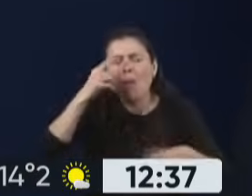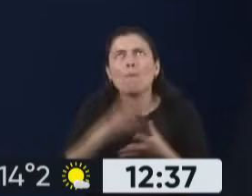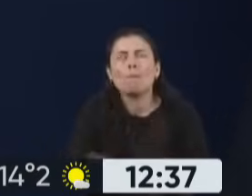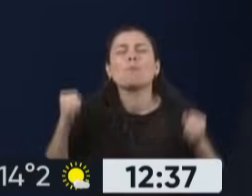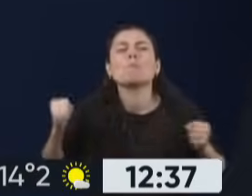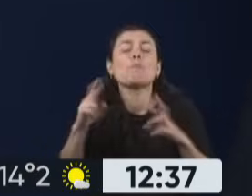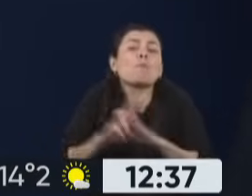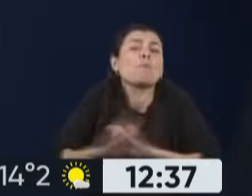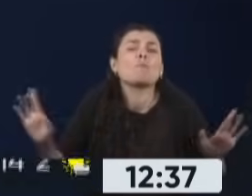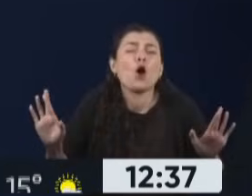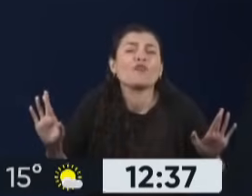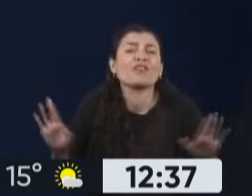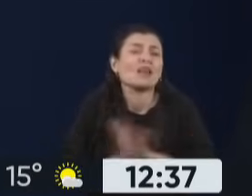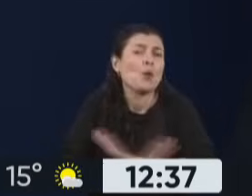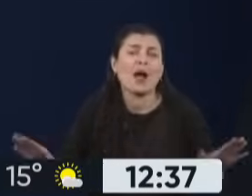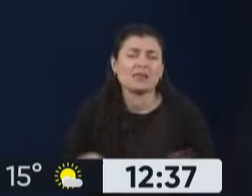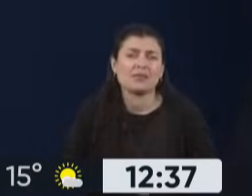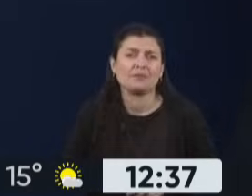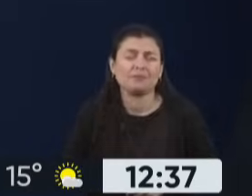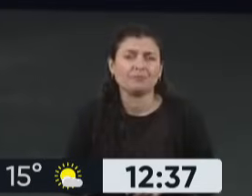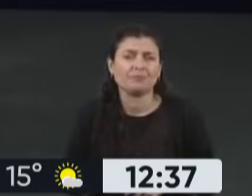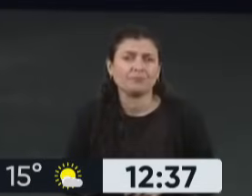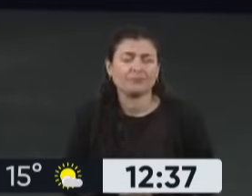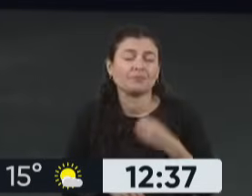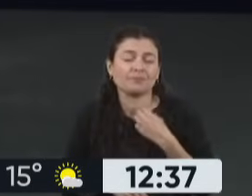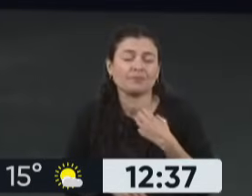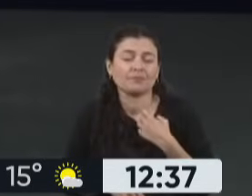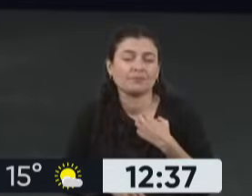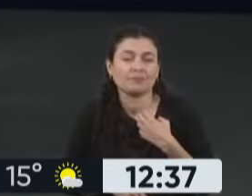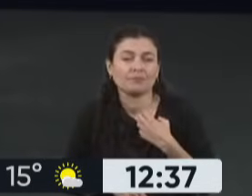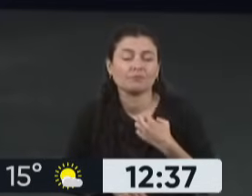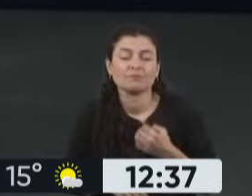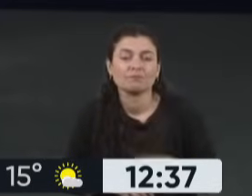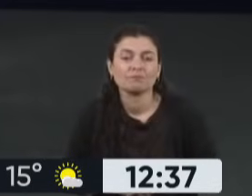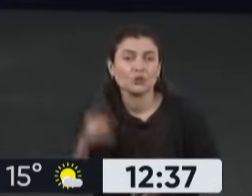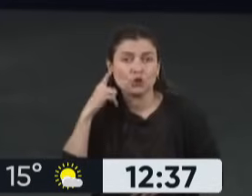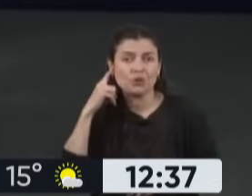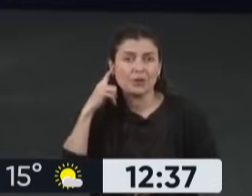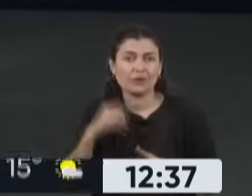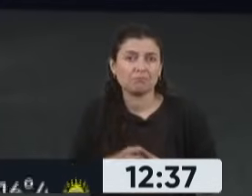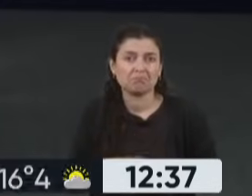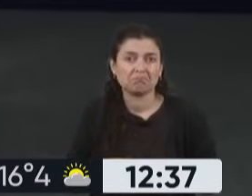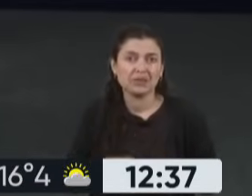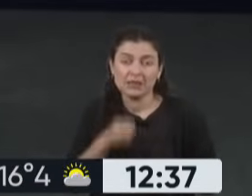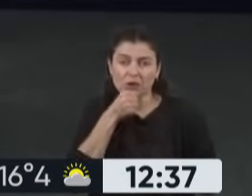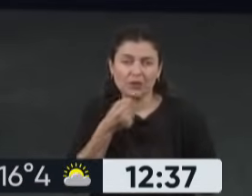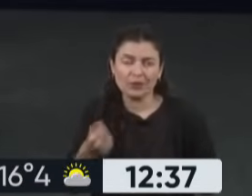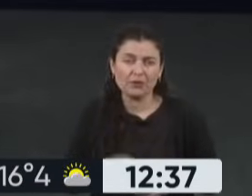la vida imposible. ¿Va a haber derrame? Oh, seguro. Sí, va a haber derrame. Eso,